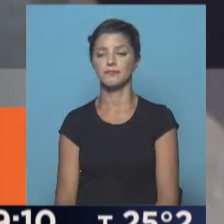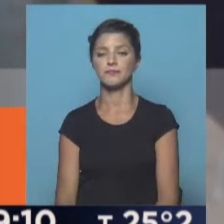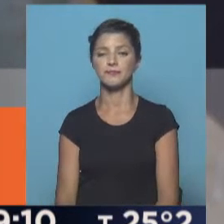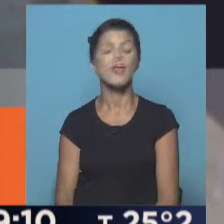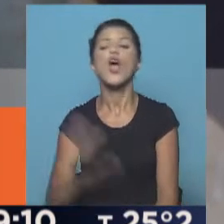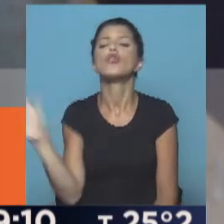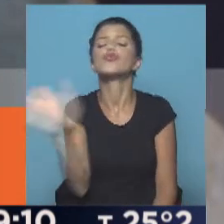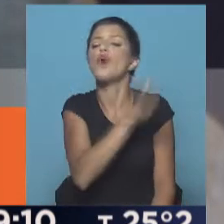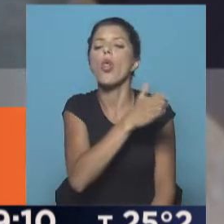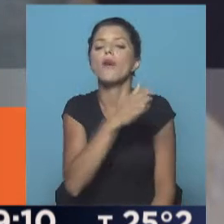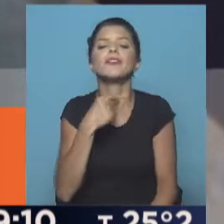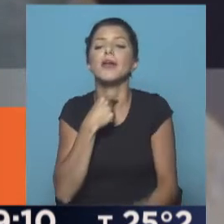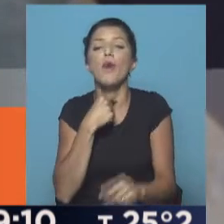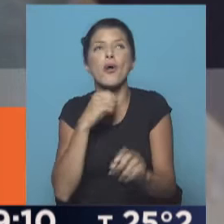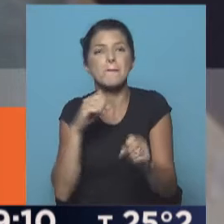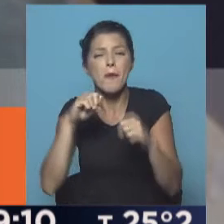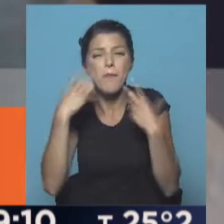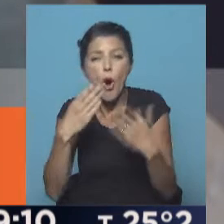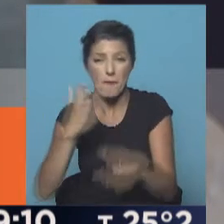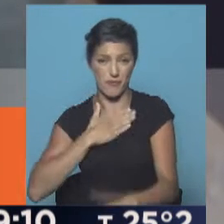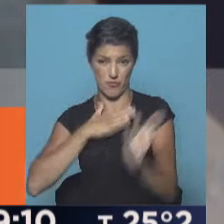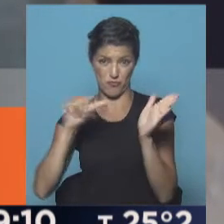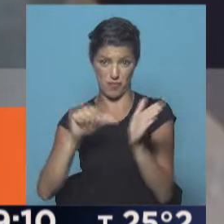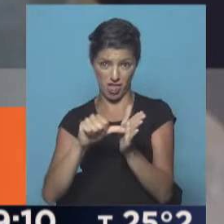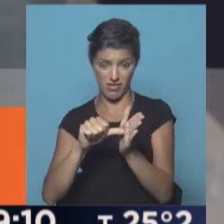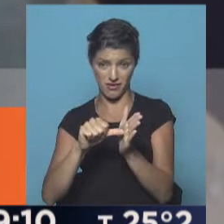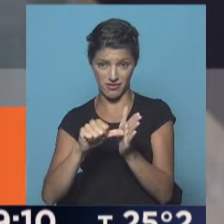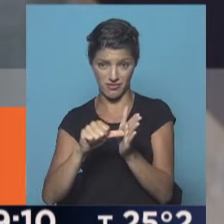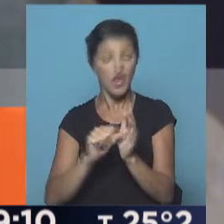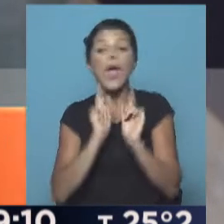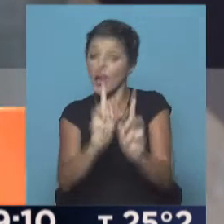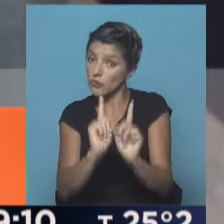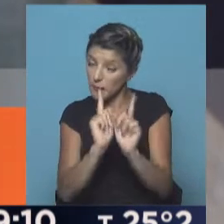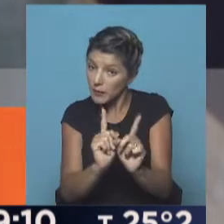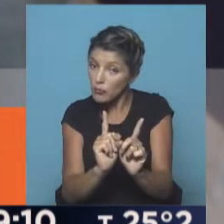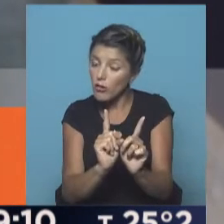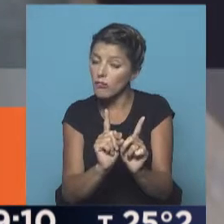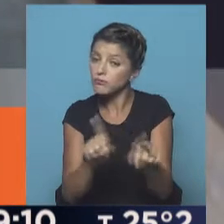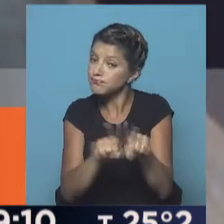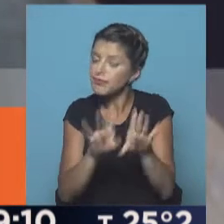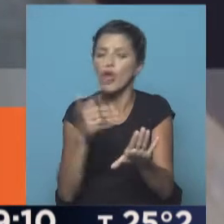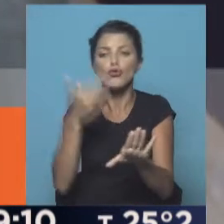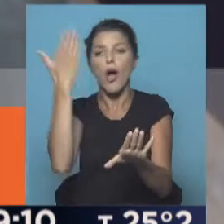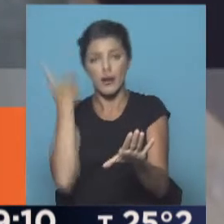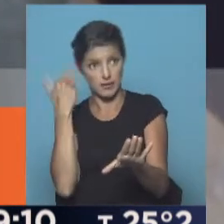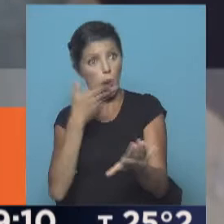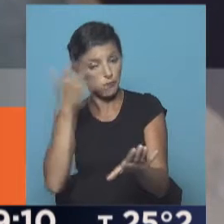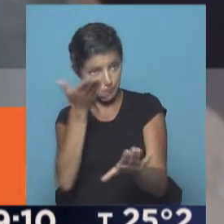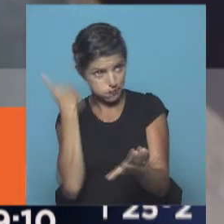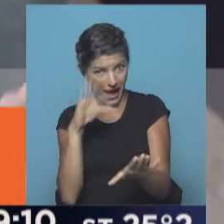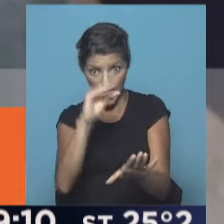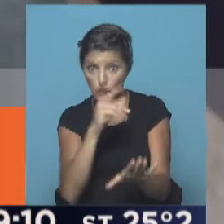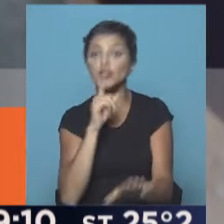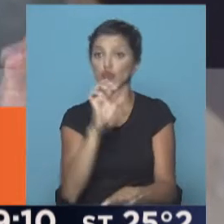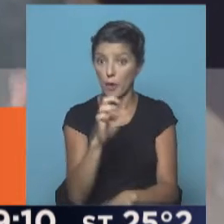Todos queremos lo que es mejor para este país. Eso lo escuché en las declaraciones del señor Trump anoche.